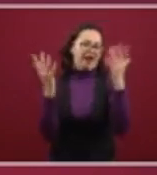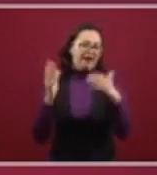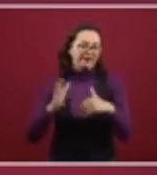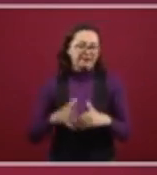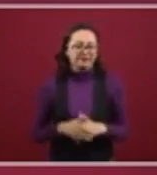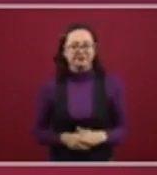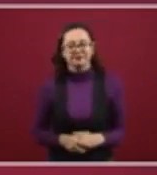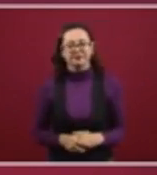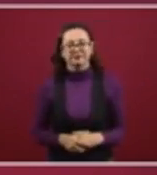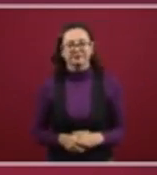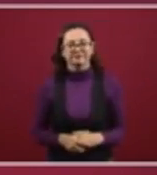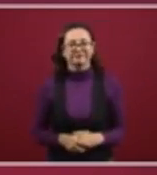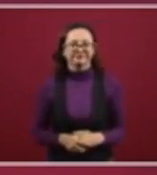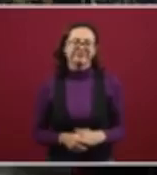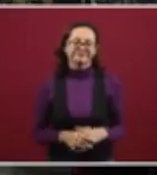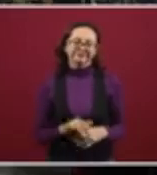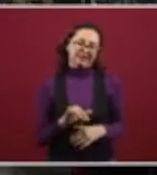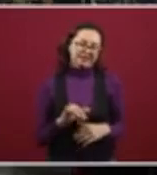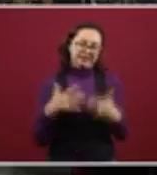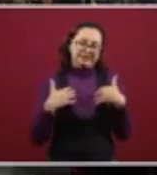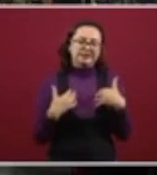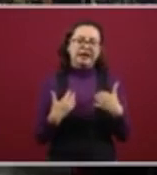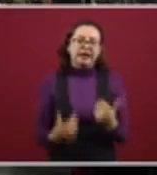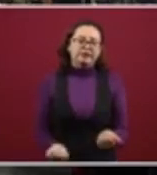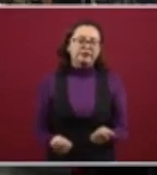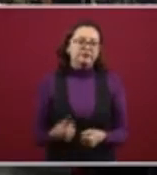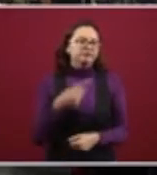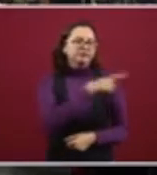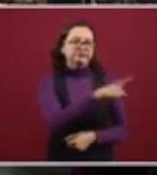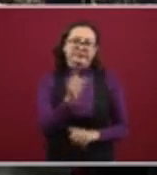es entendible,